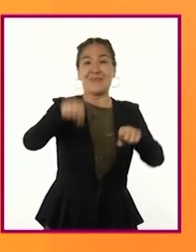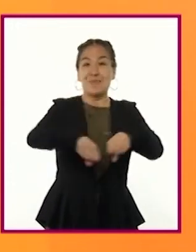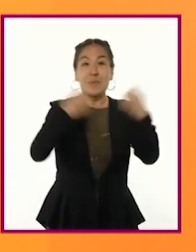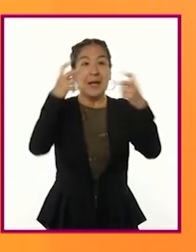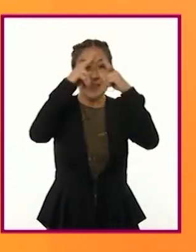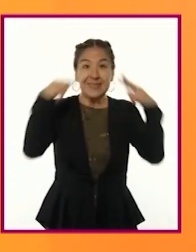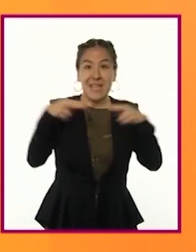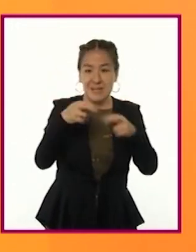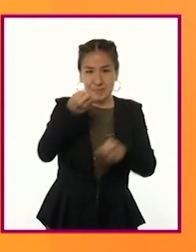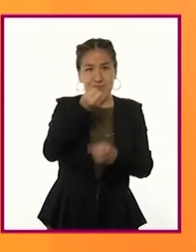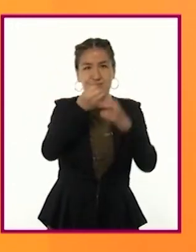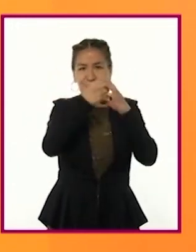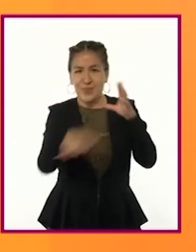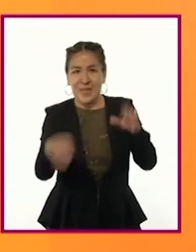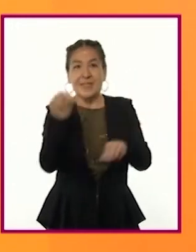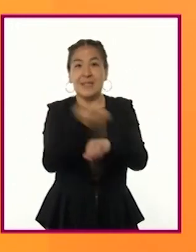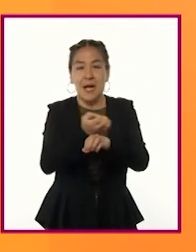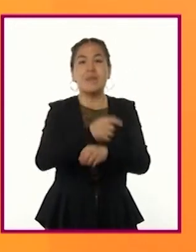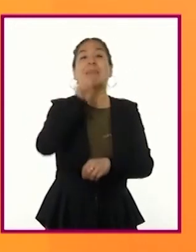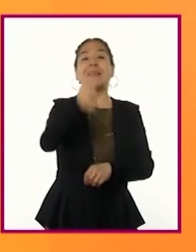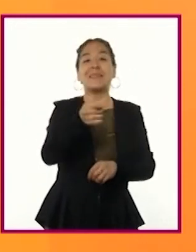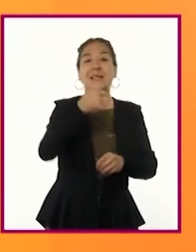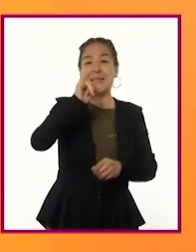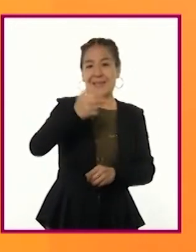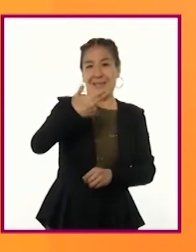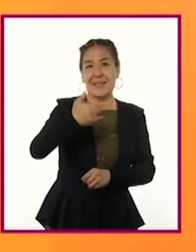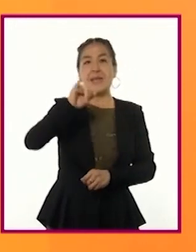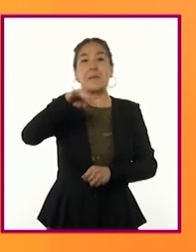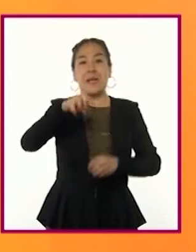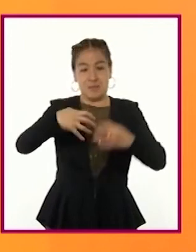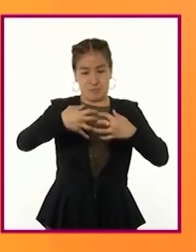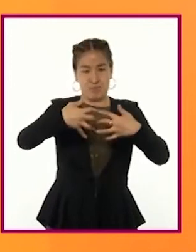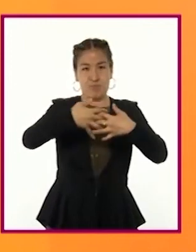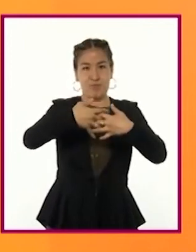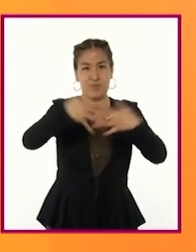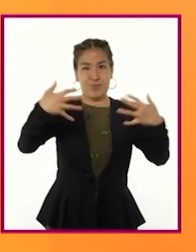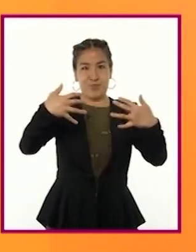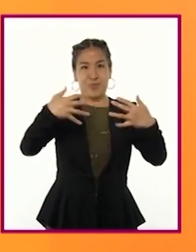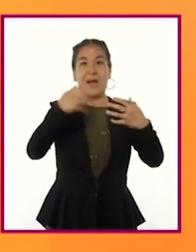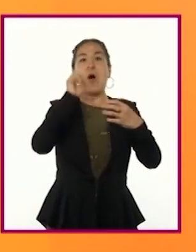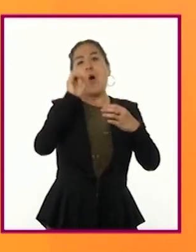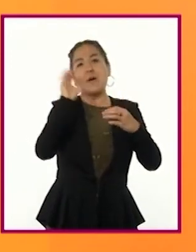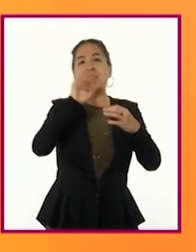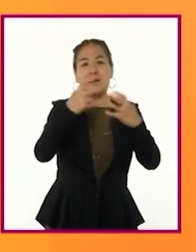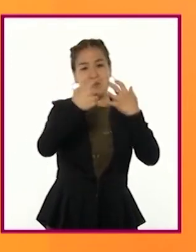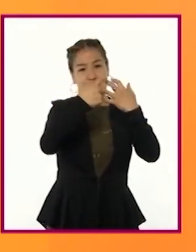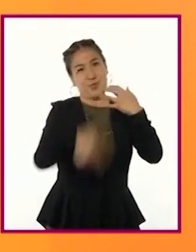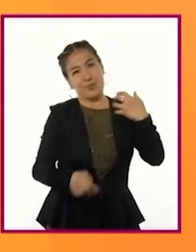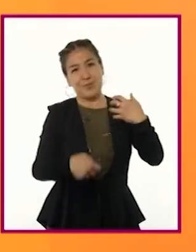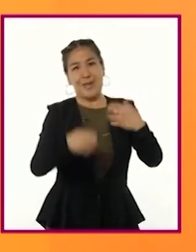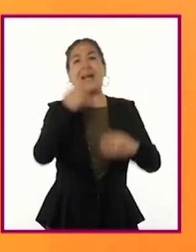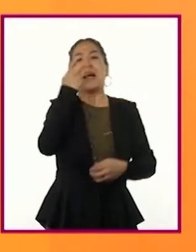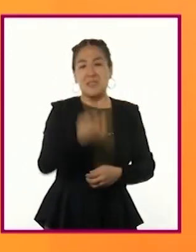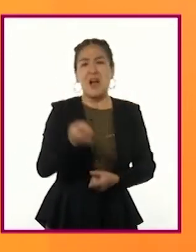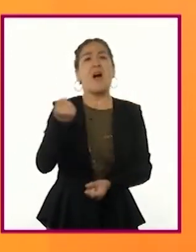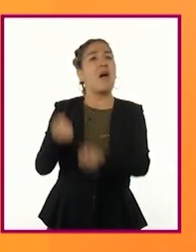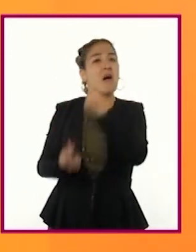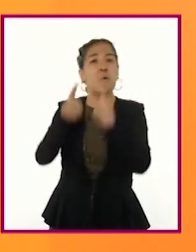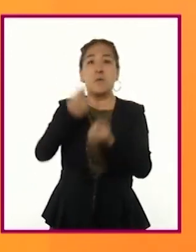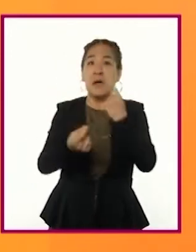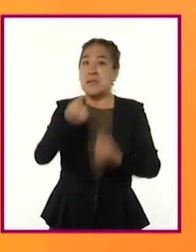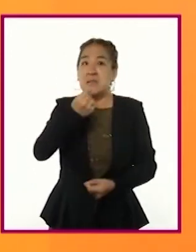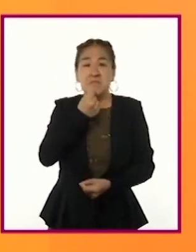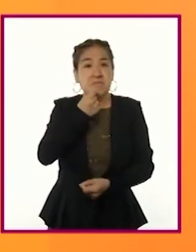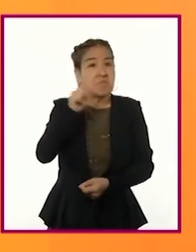relación sexual se presenta cuando el himen se estira y se rasga. Sin embargo, algunas niñas nacen sin